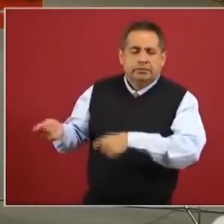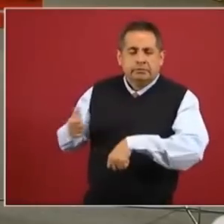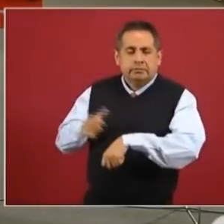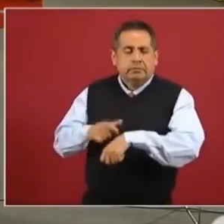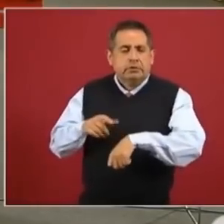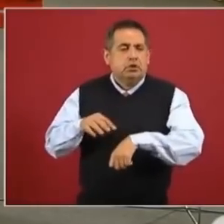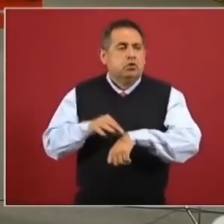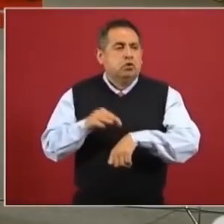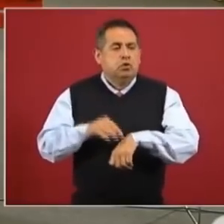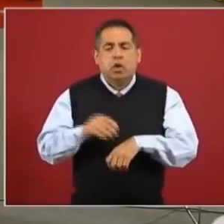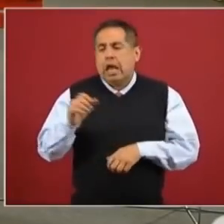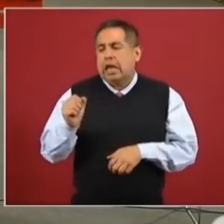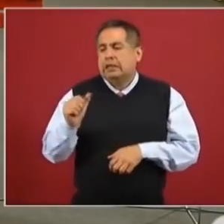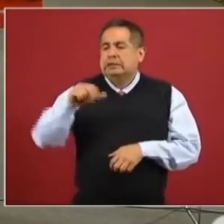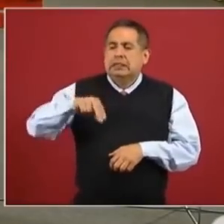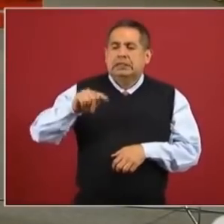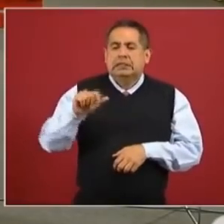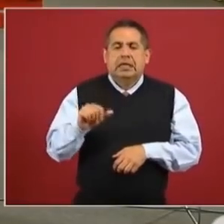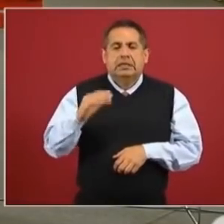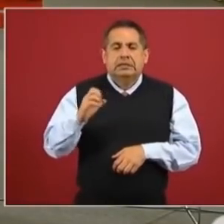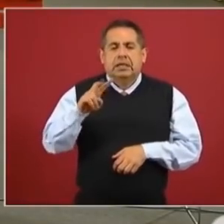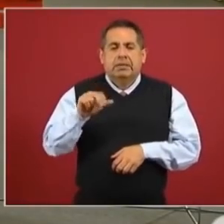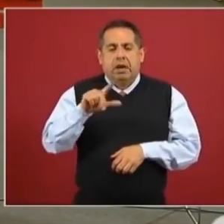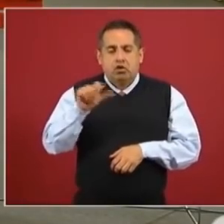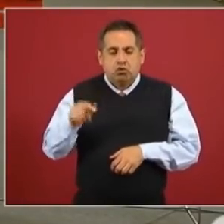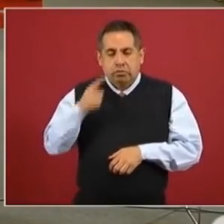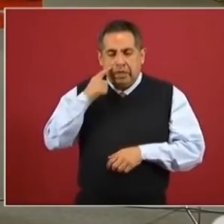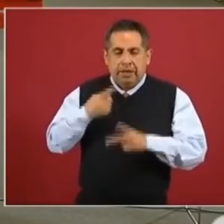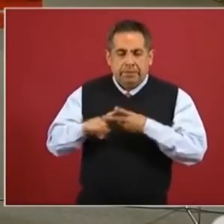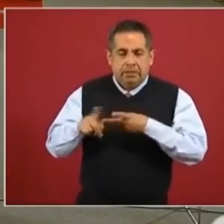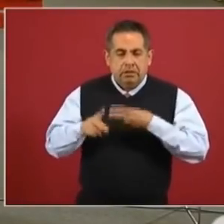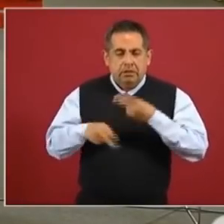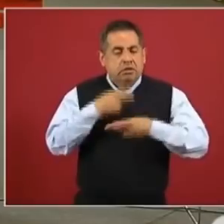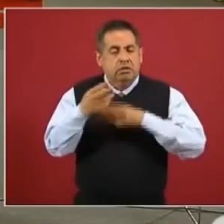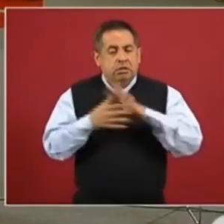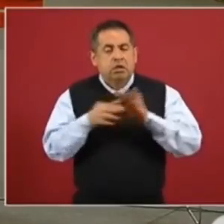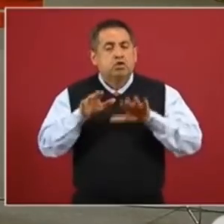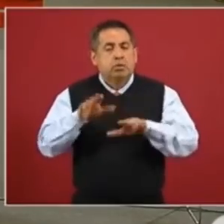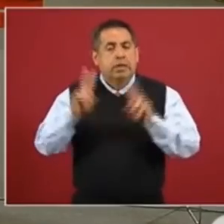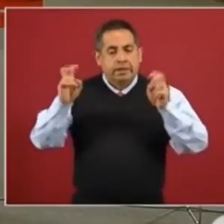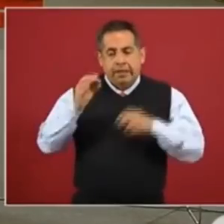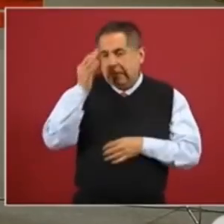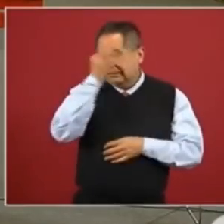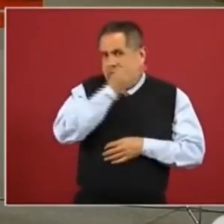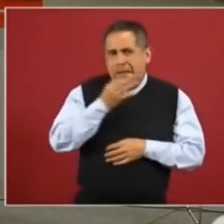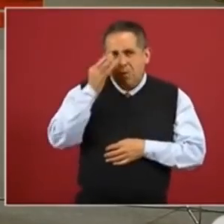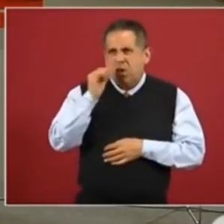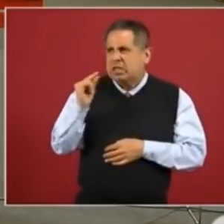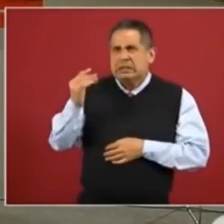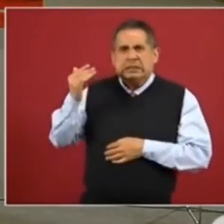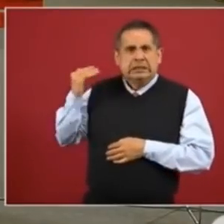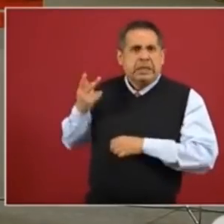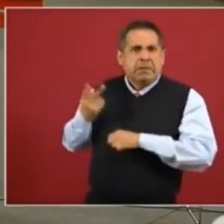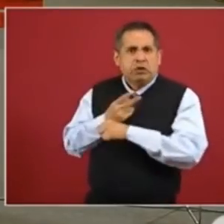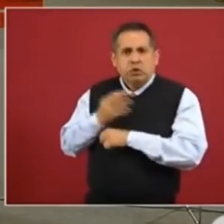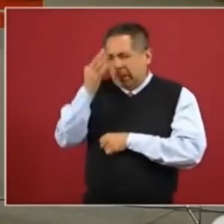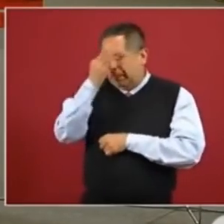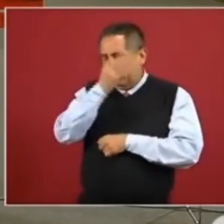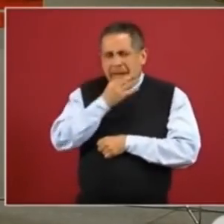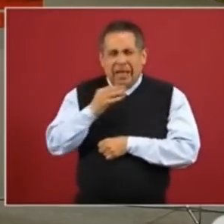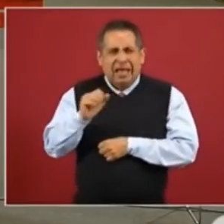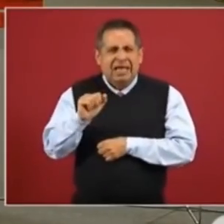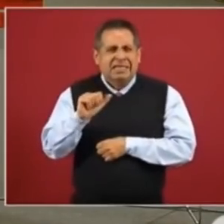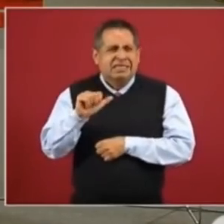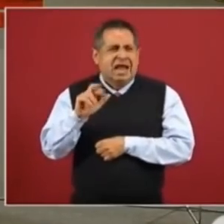tiempo a la doctora Santa Ceballos para empezar con el tema de sarampión, el brote que se dio durante este año y cómo fue